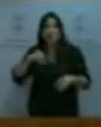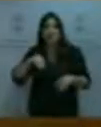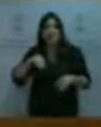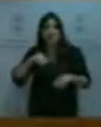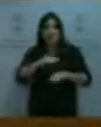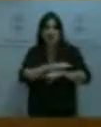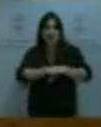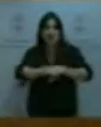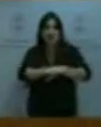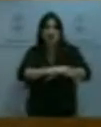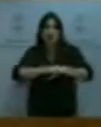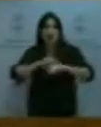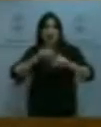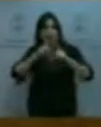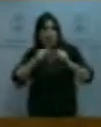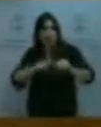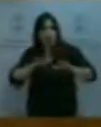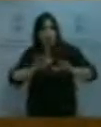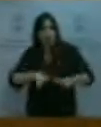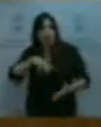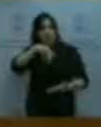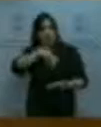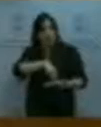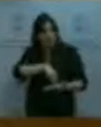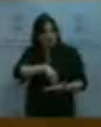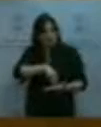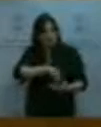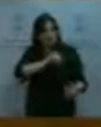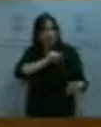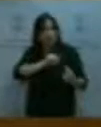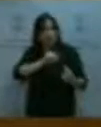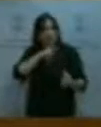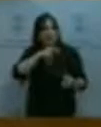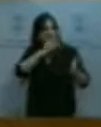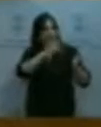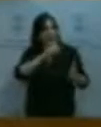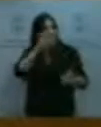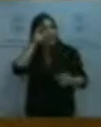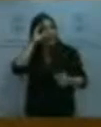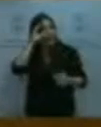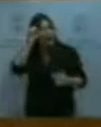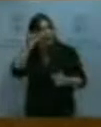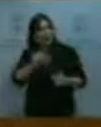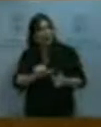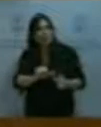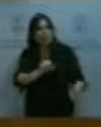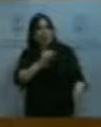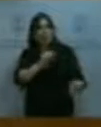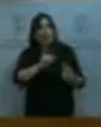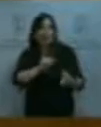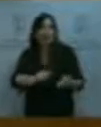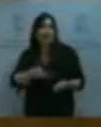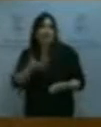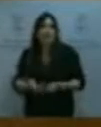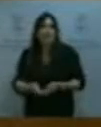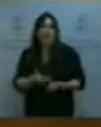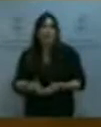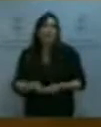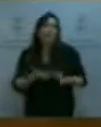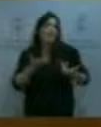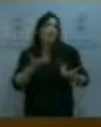atención que él suele poner en los debates importantes donde nos jugamos el futuro de Asturias. Donde nos